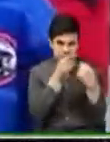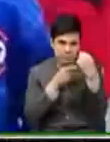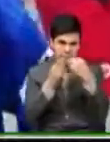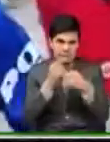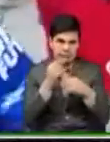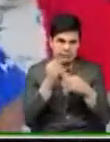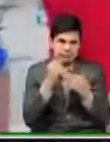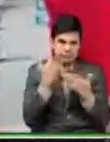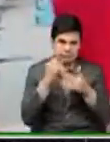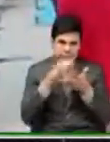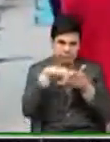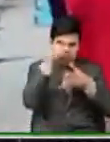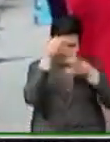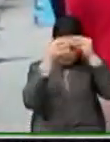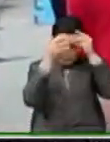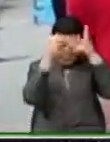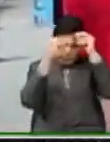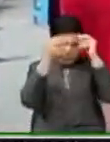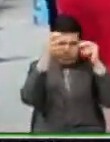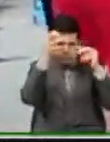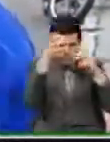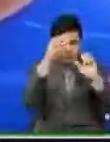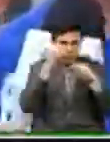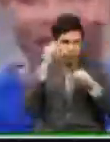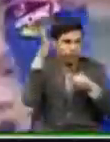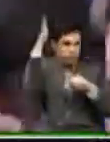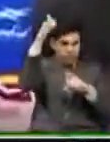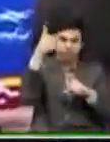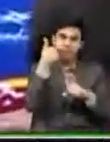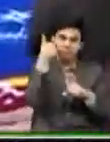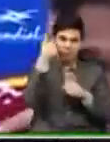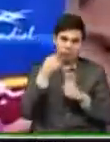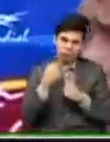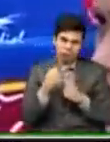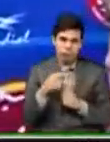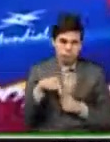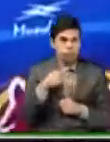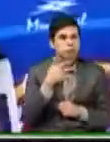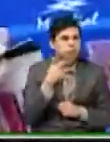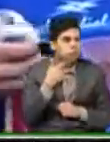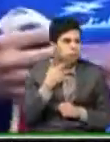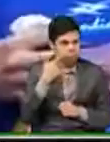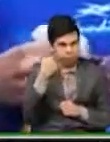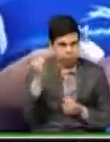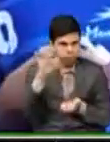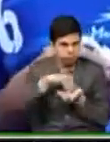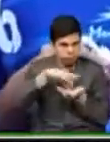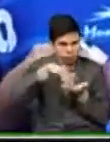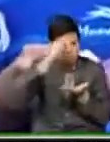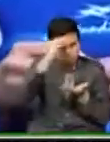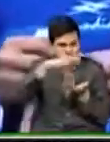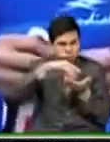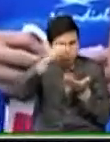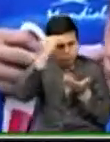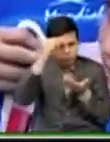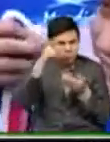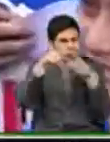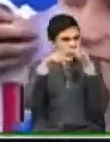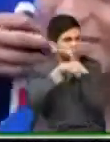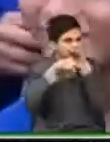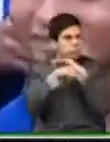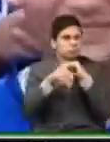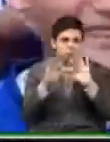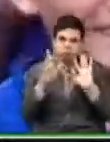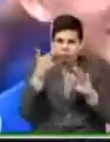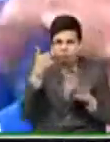experiencia para poder, cuando uno sea más grande, jugar más. Me ha parecido muy bonito que uno se vaya formando ahí y haga goles y todo